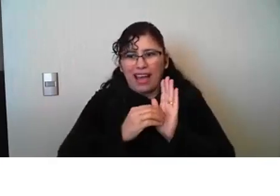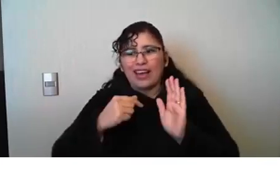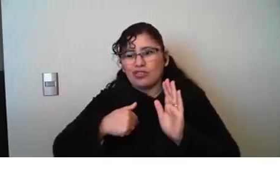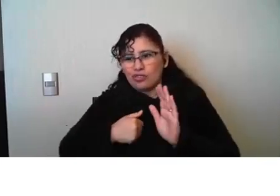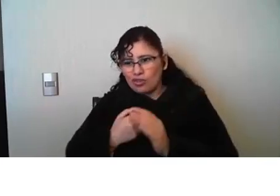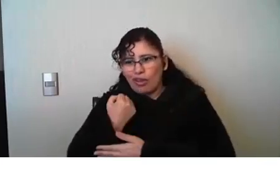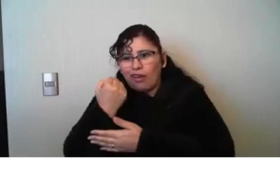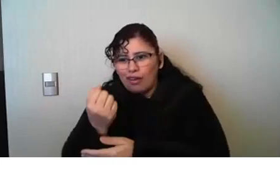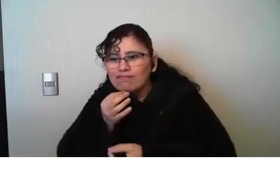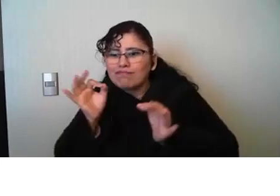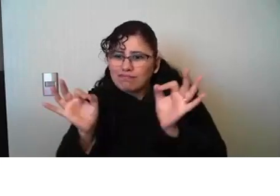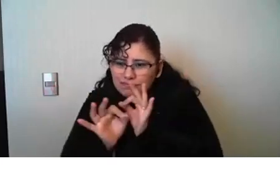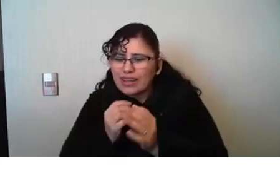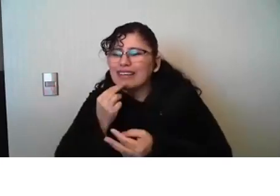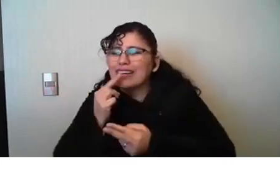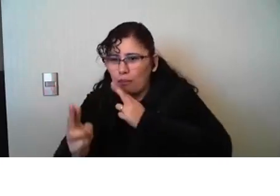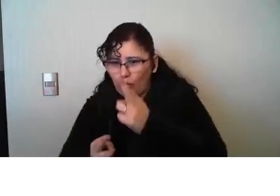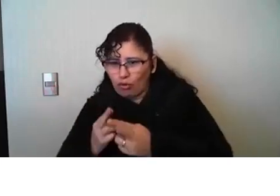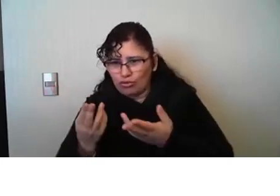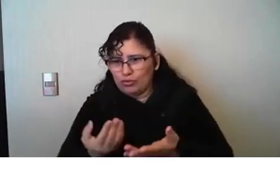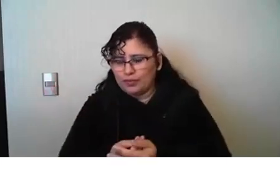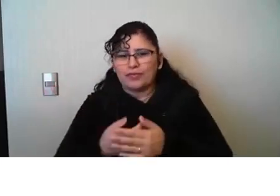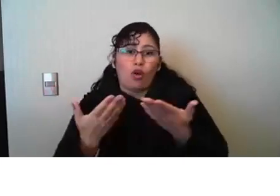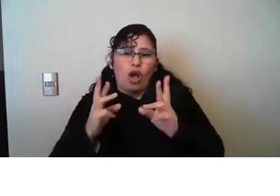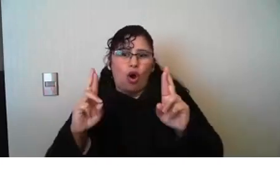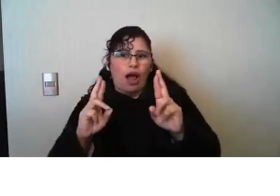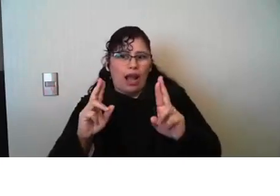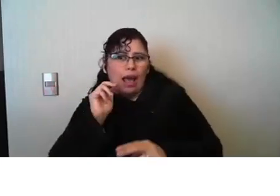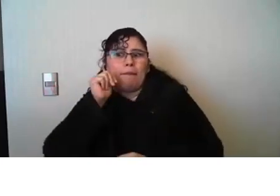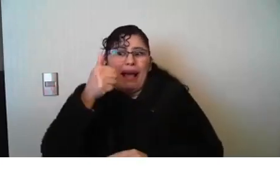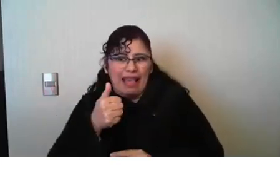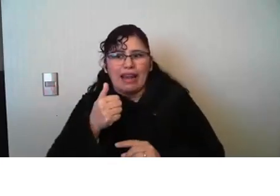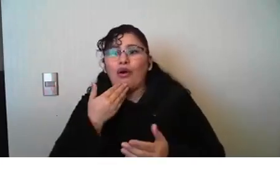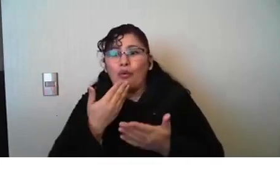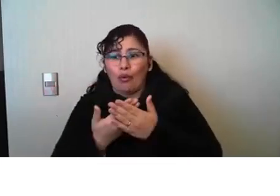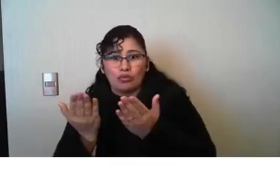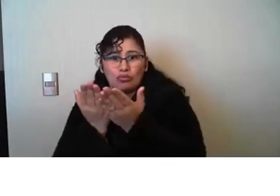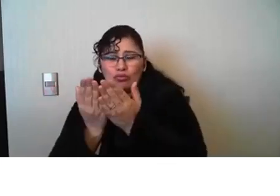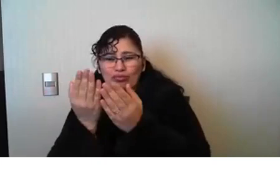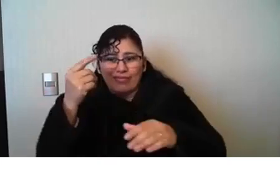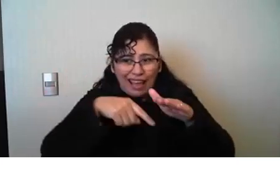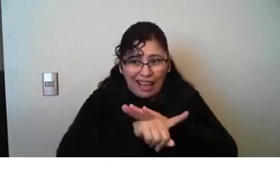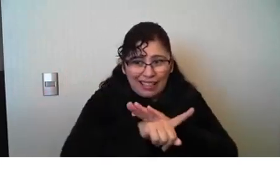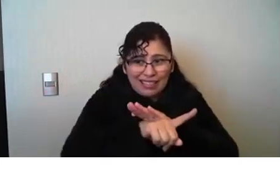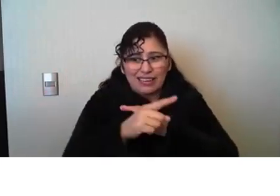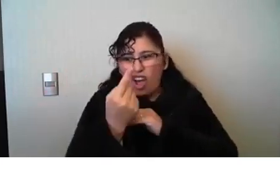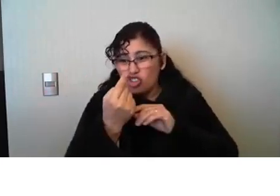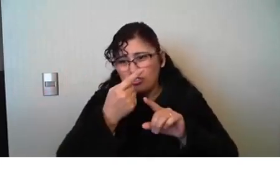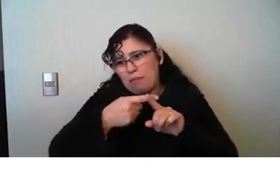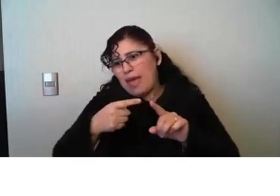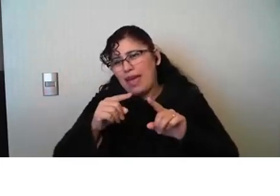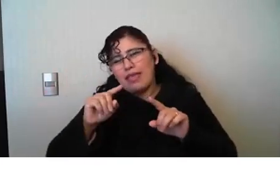Así que espero yo que mañana haya una interacción, ¿ya? Digamos al menos de audio, eh, y